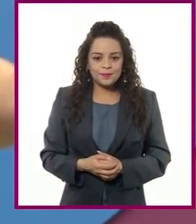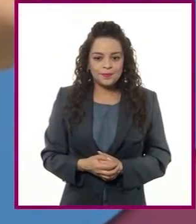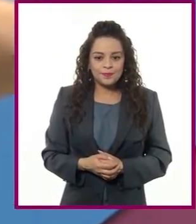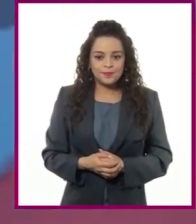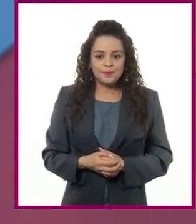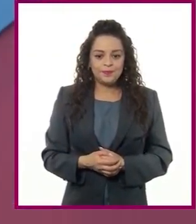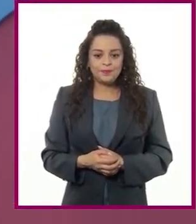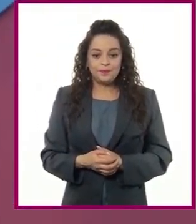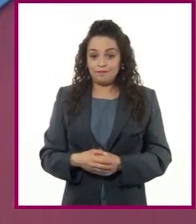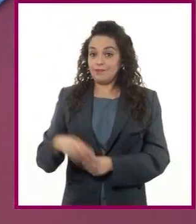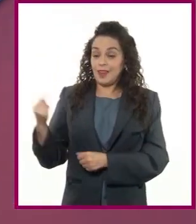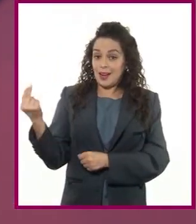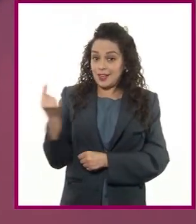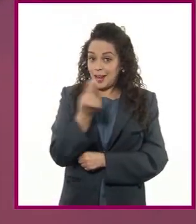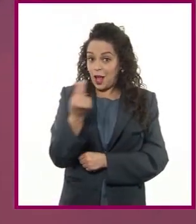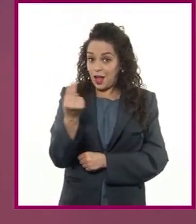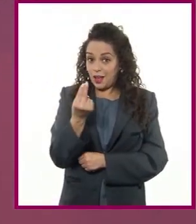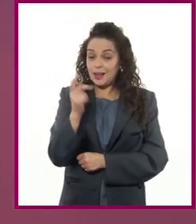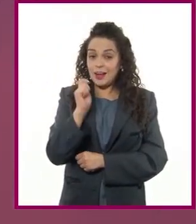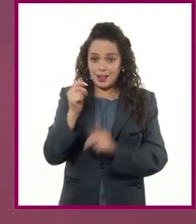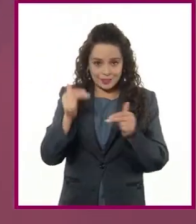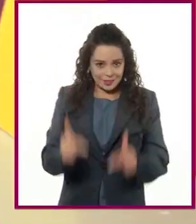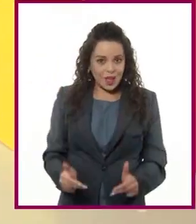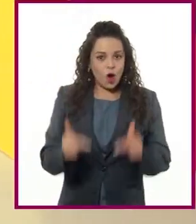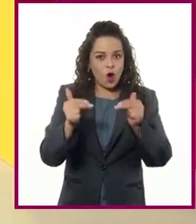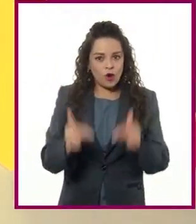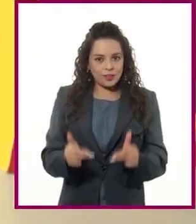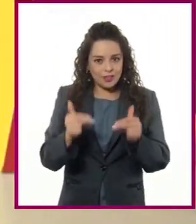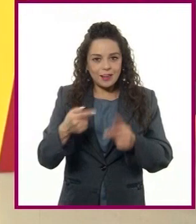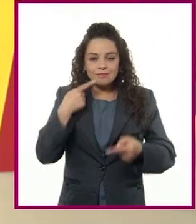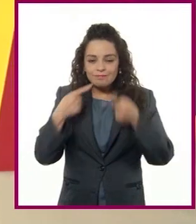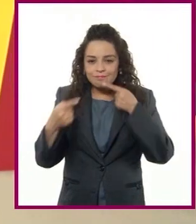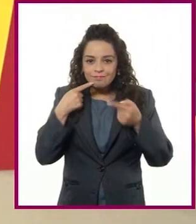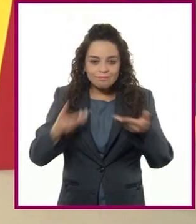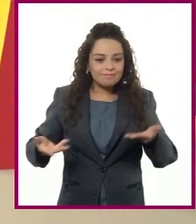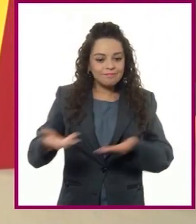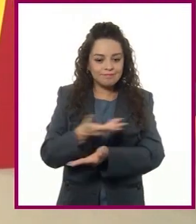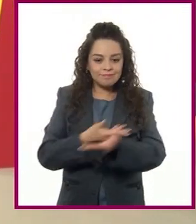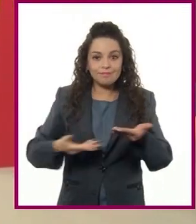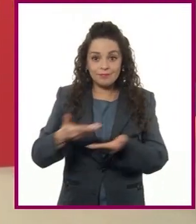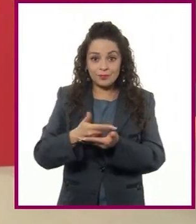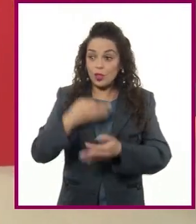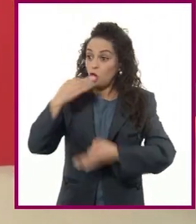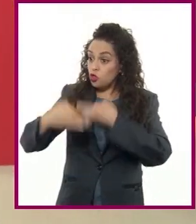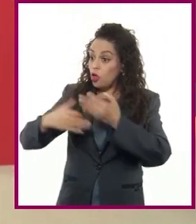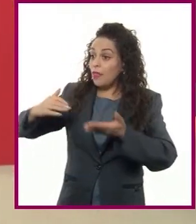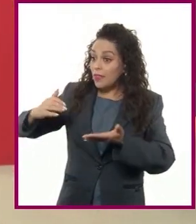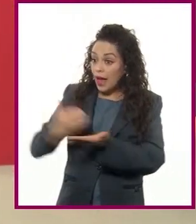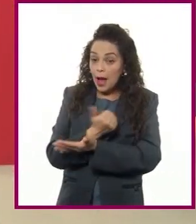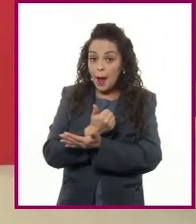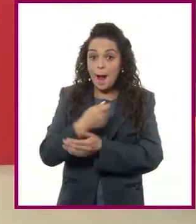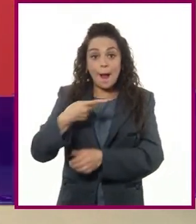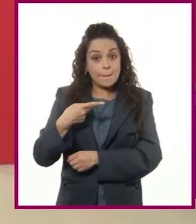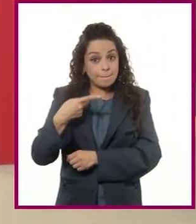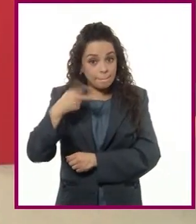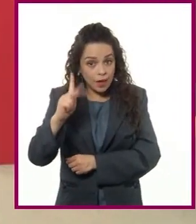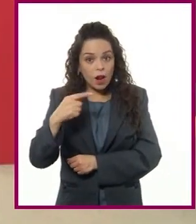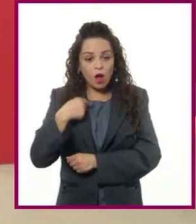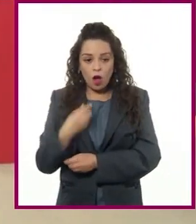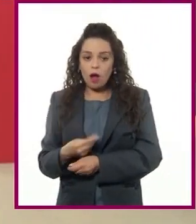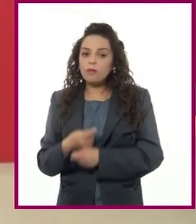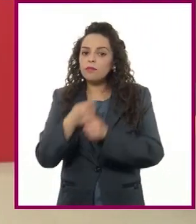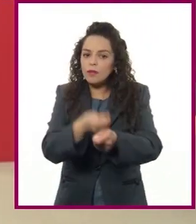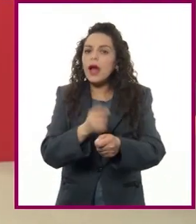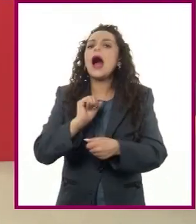Negociación. Relación. Ganamos todos, aunque cedemos algo.